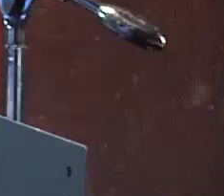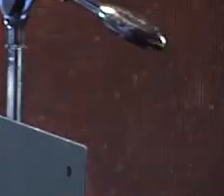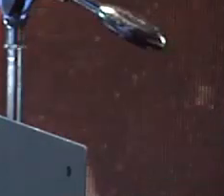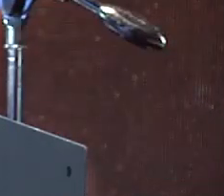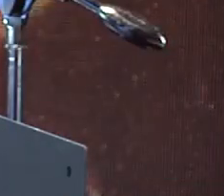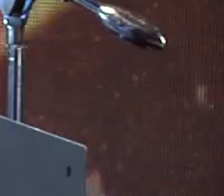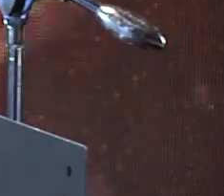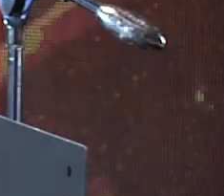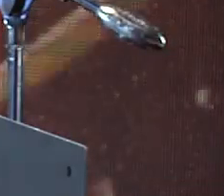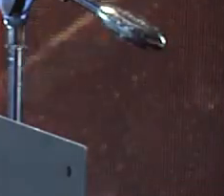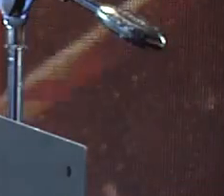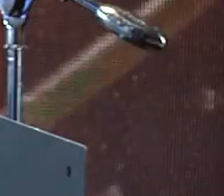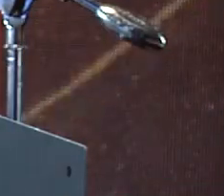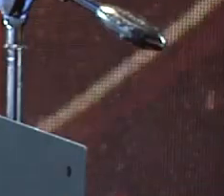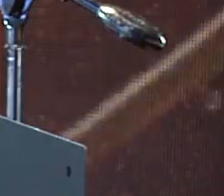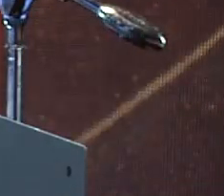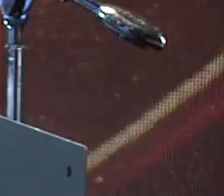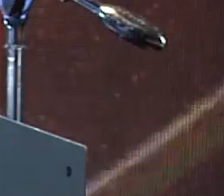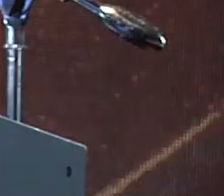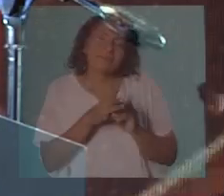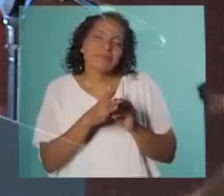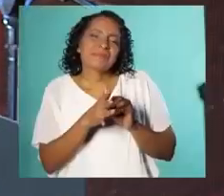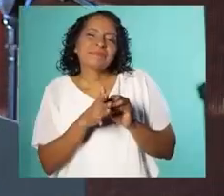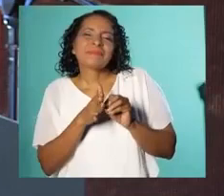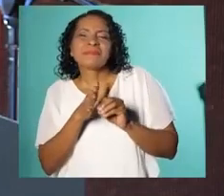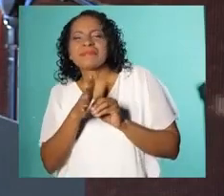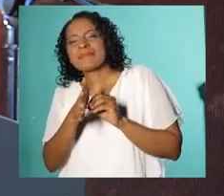vamos despacio.